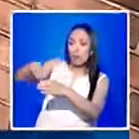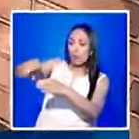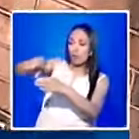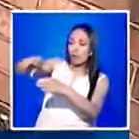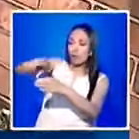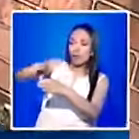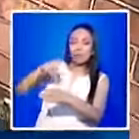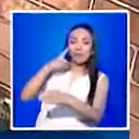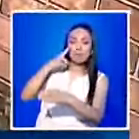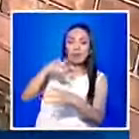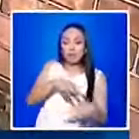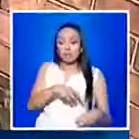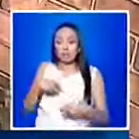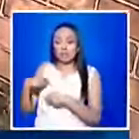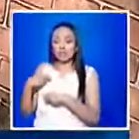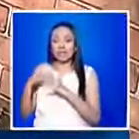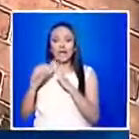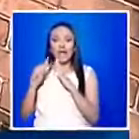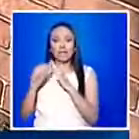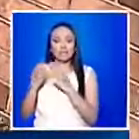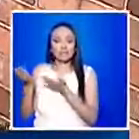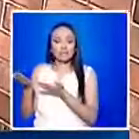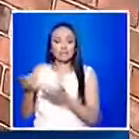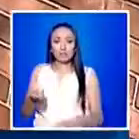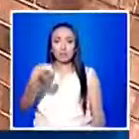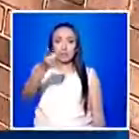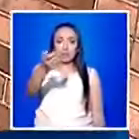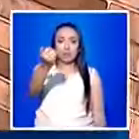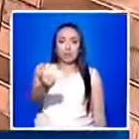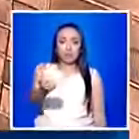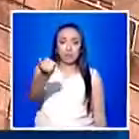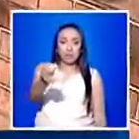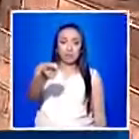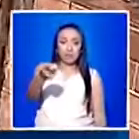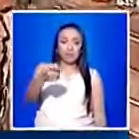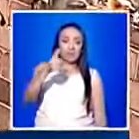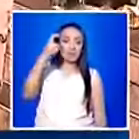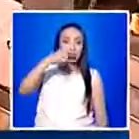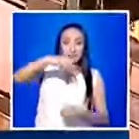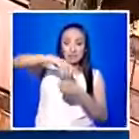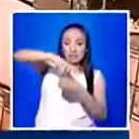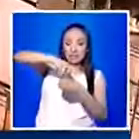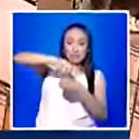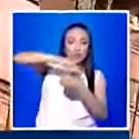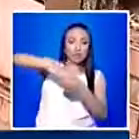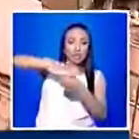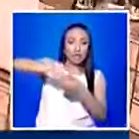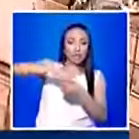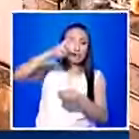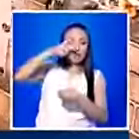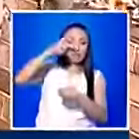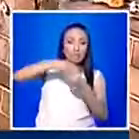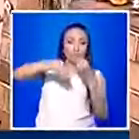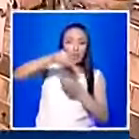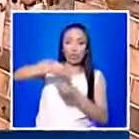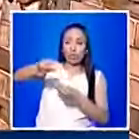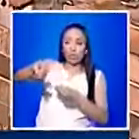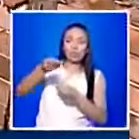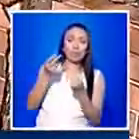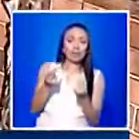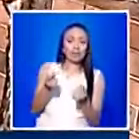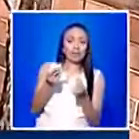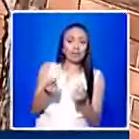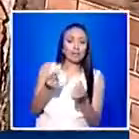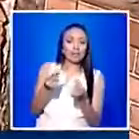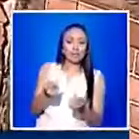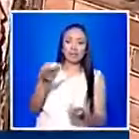desperdicie más, para llevarse a su casa, y ahora lo que significa hacer el trámite para que le restituyan el medidor, para que le